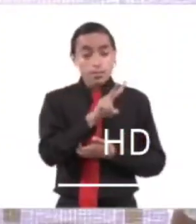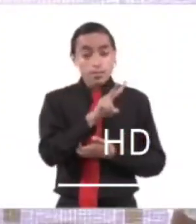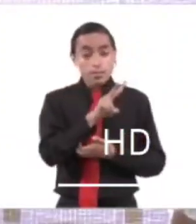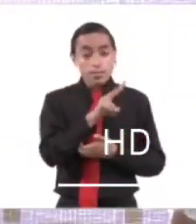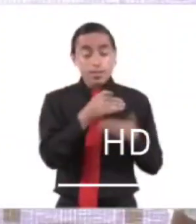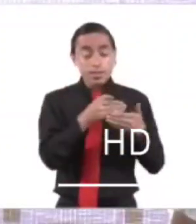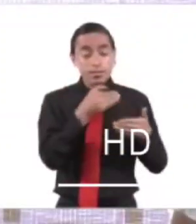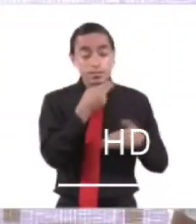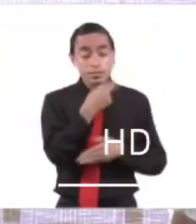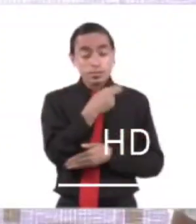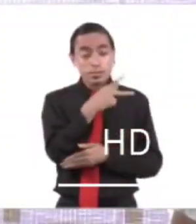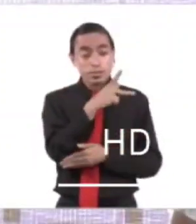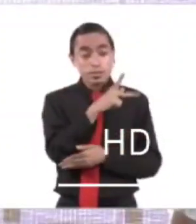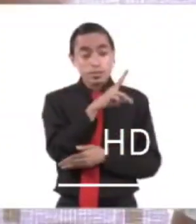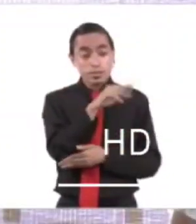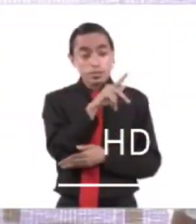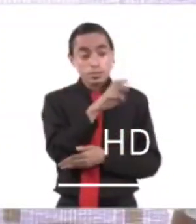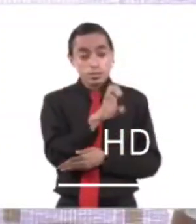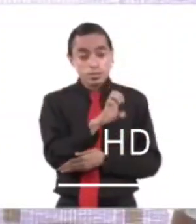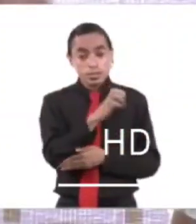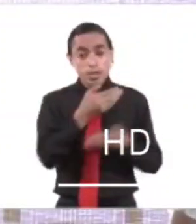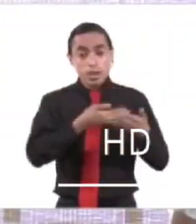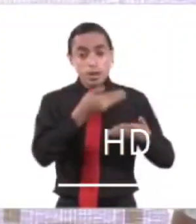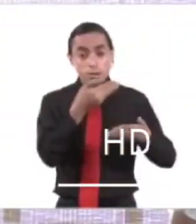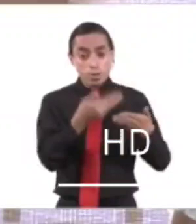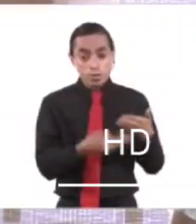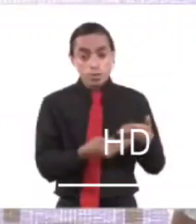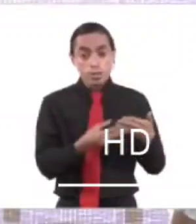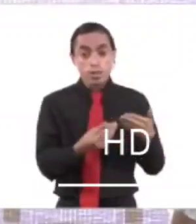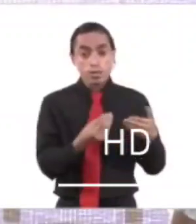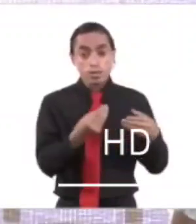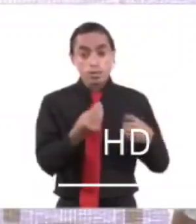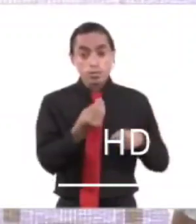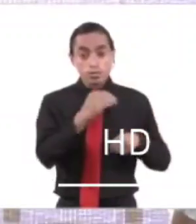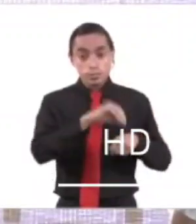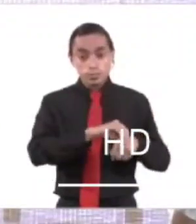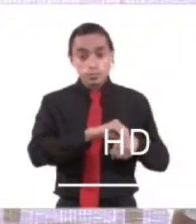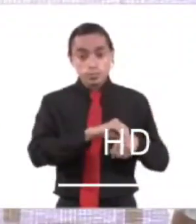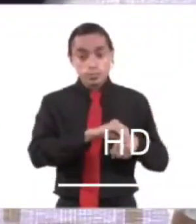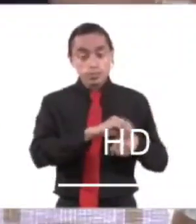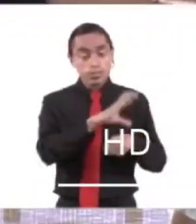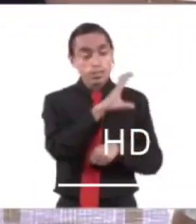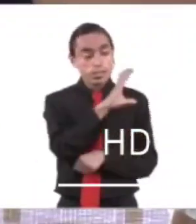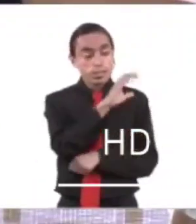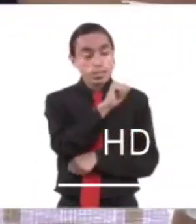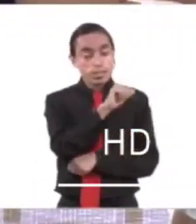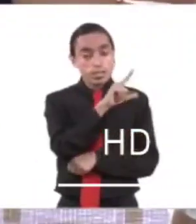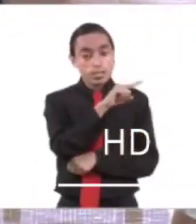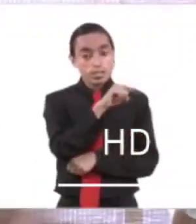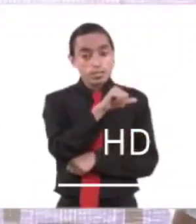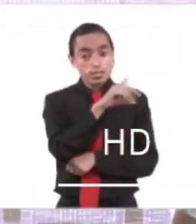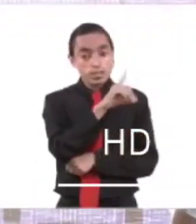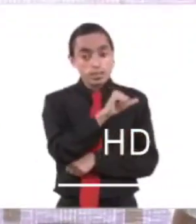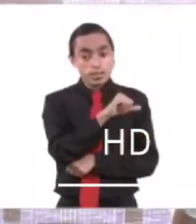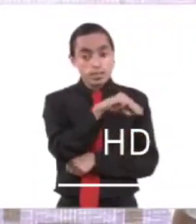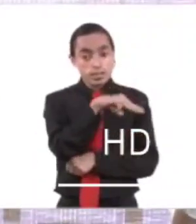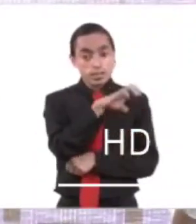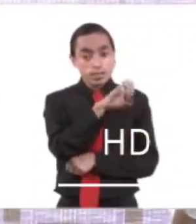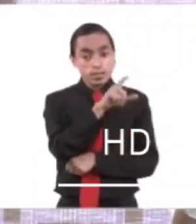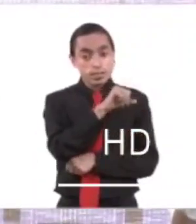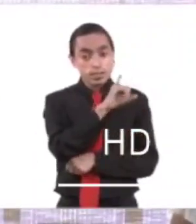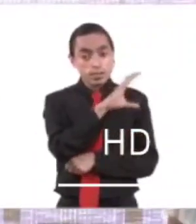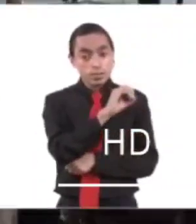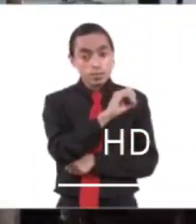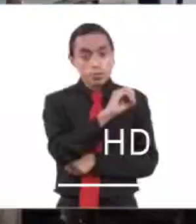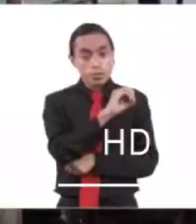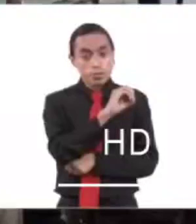de Alvarado lleve ahora el nombre de Calzada México-Tenochtitlan. ¿Por